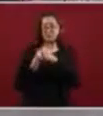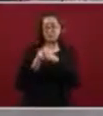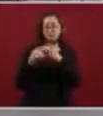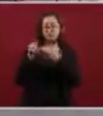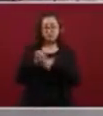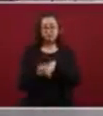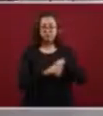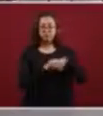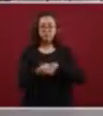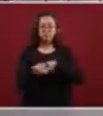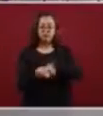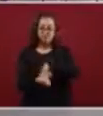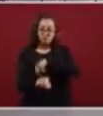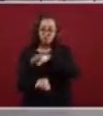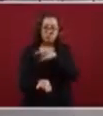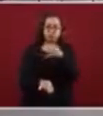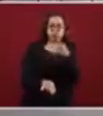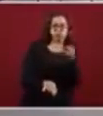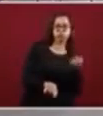volcó